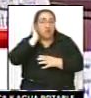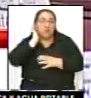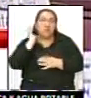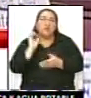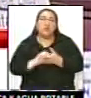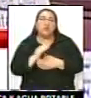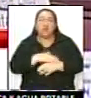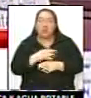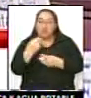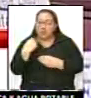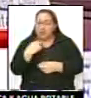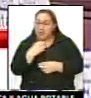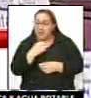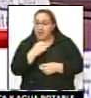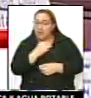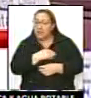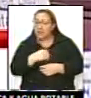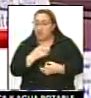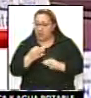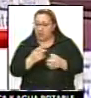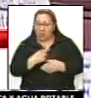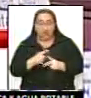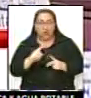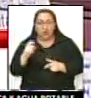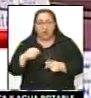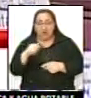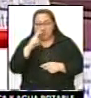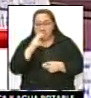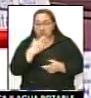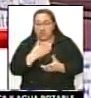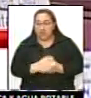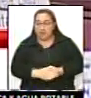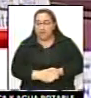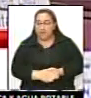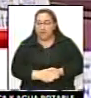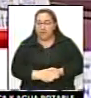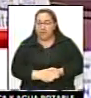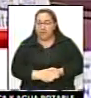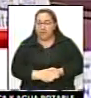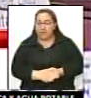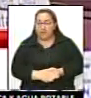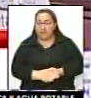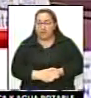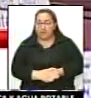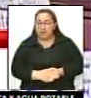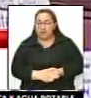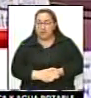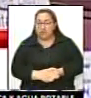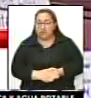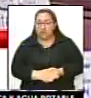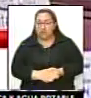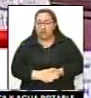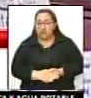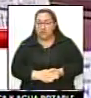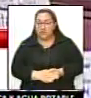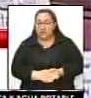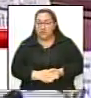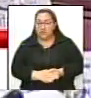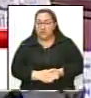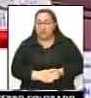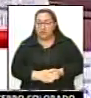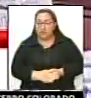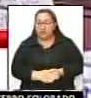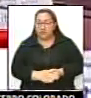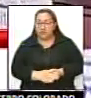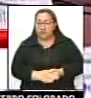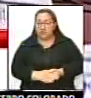Economía para la ejecución de obras que son totalmente necesarias para la nación. Gracias, señor presidente. Tiene uso la palabra con esta Lizana, posteriormente